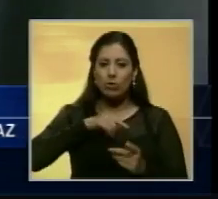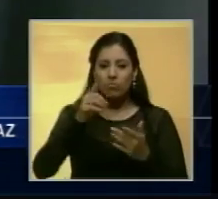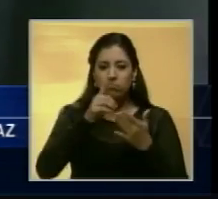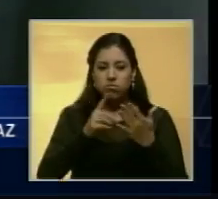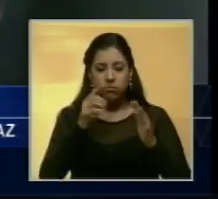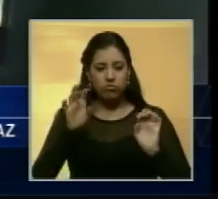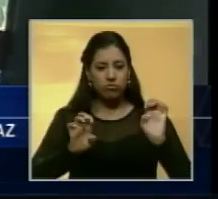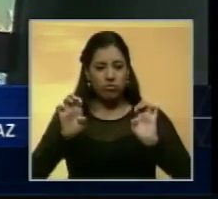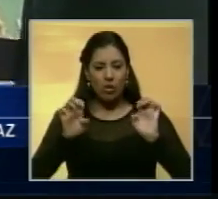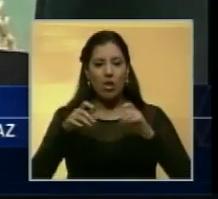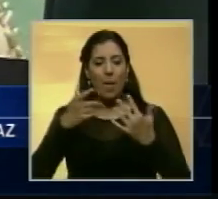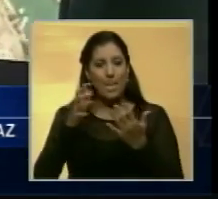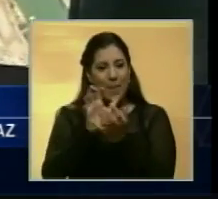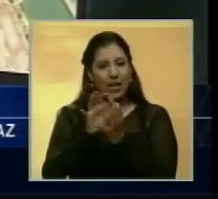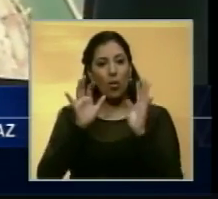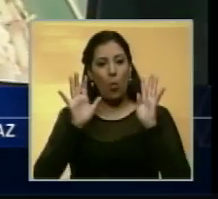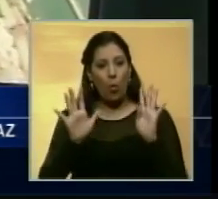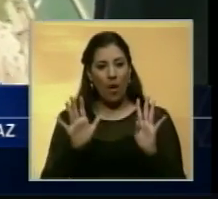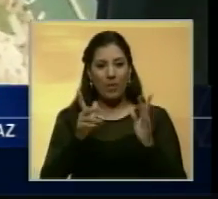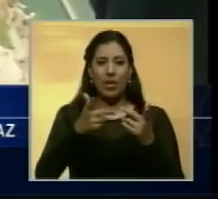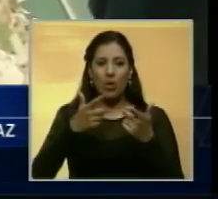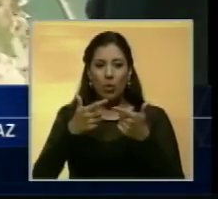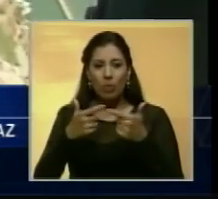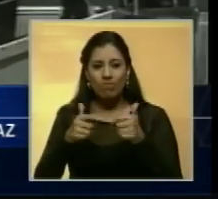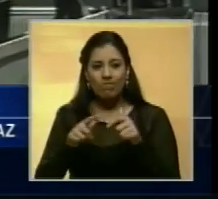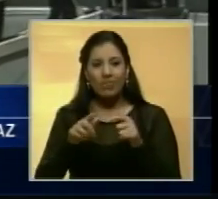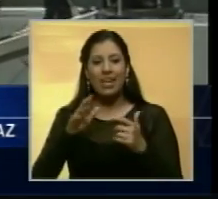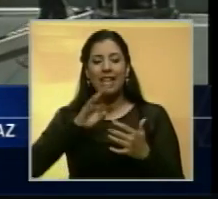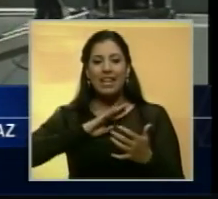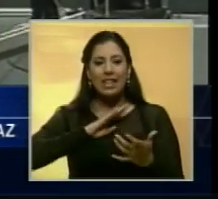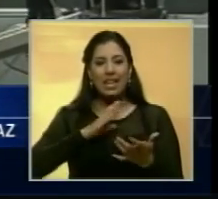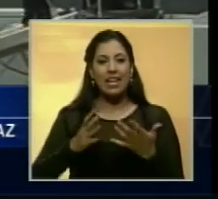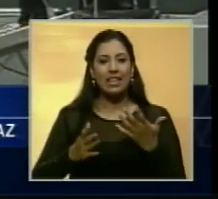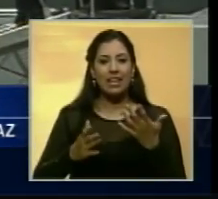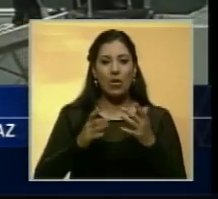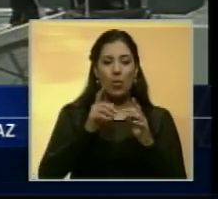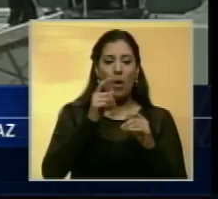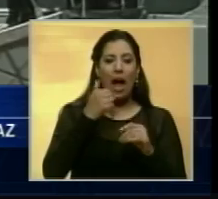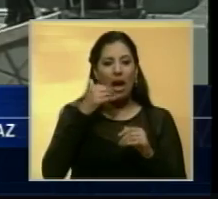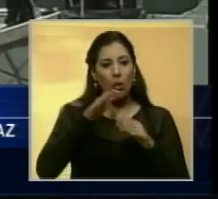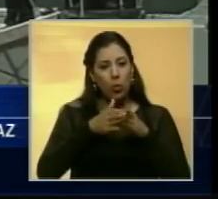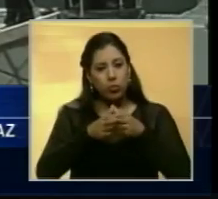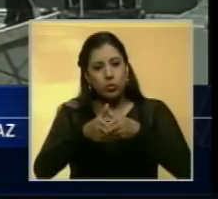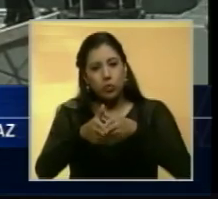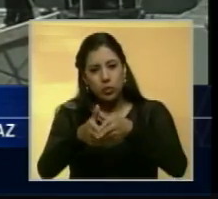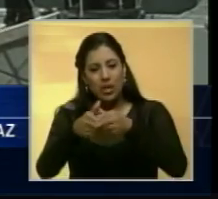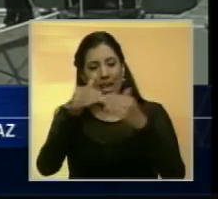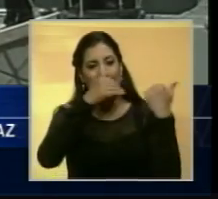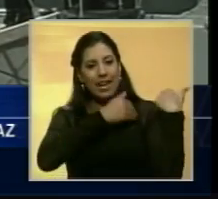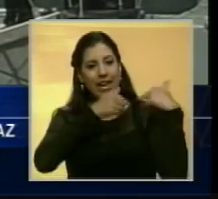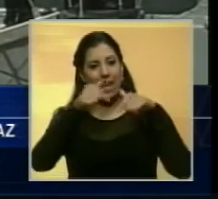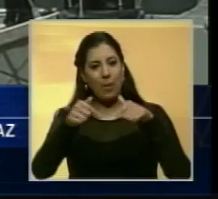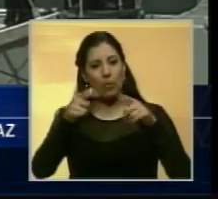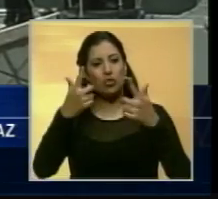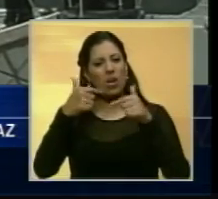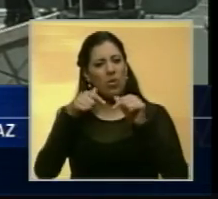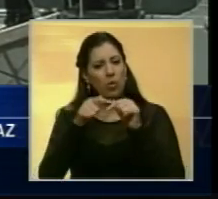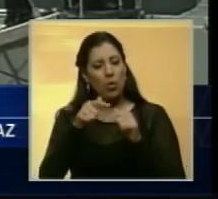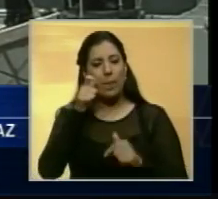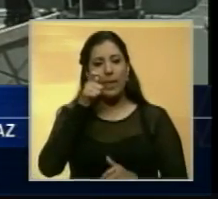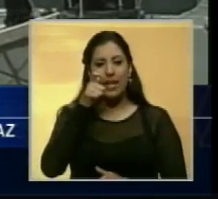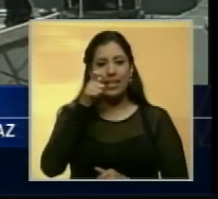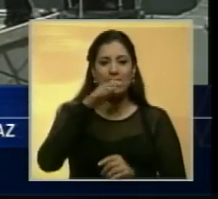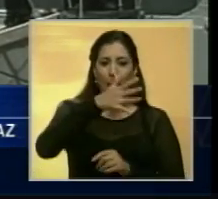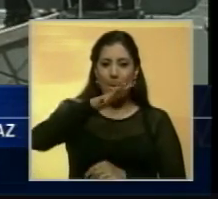la isla de Margarita, con 9 cuadrantes que van a estar desde el punto de vista marítimo a cargo del Comando de